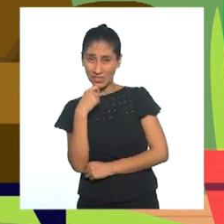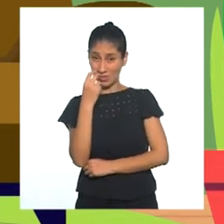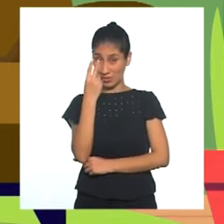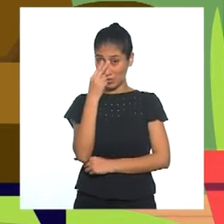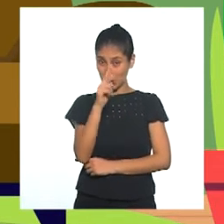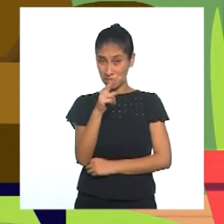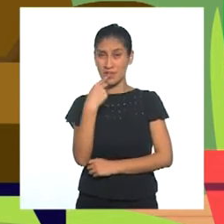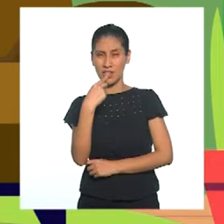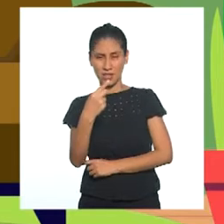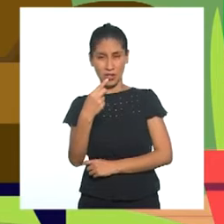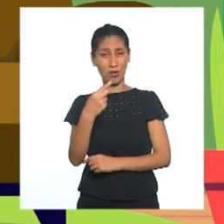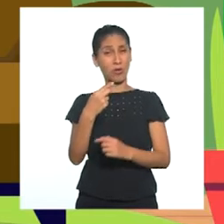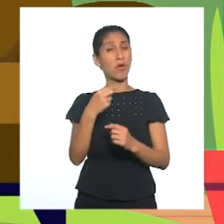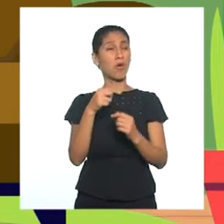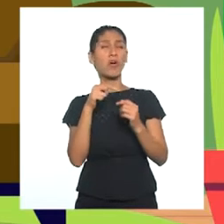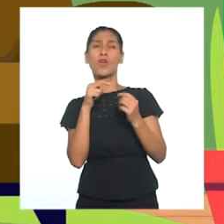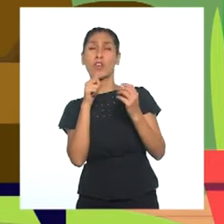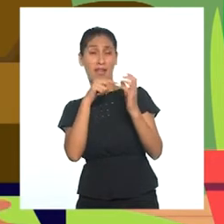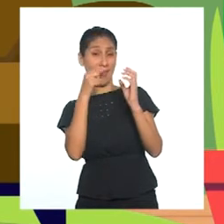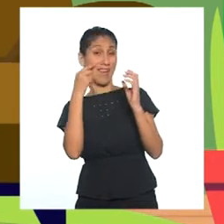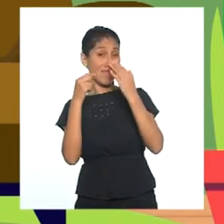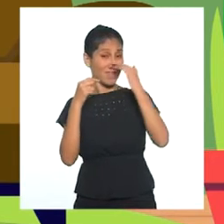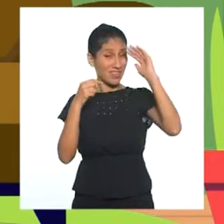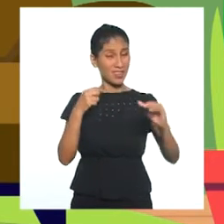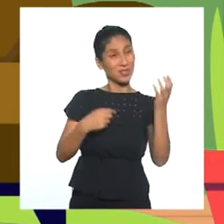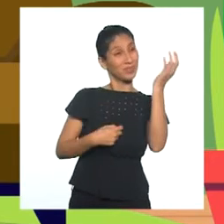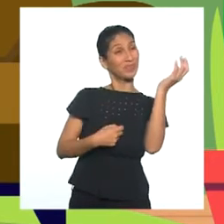¡Un vaso con agua, dijo!